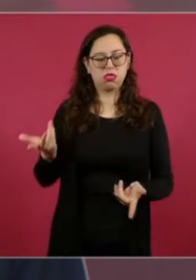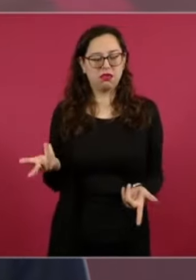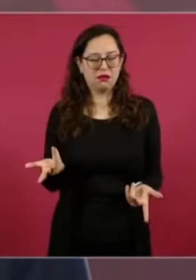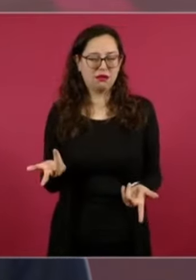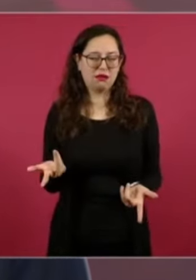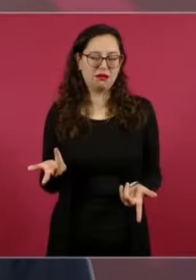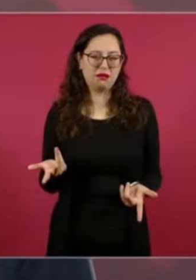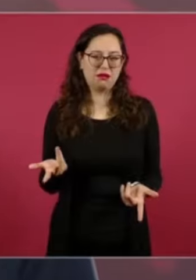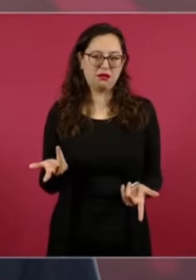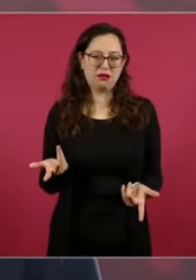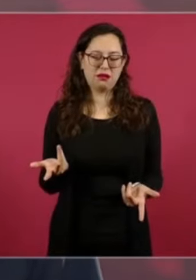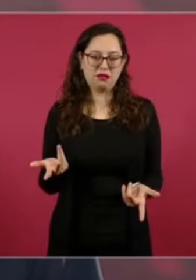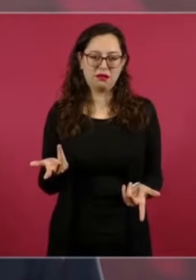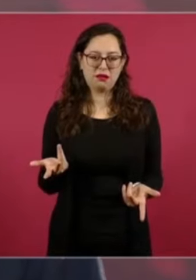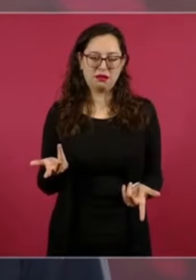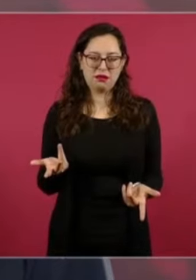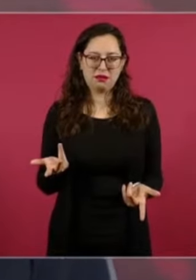que aclaro,